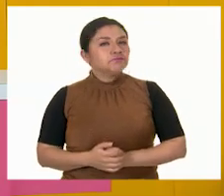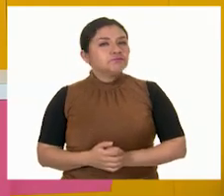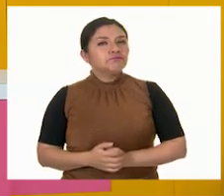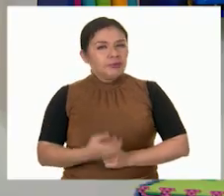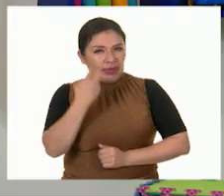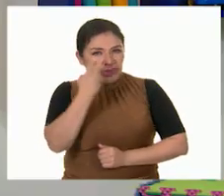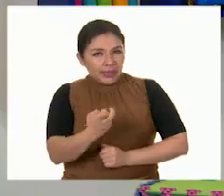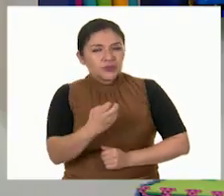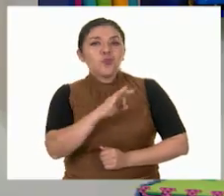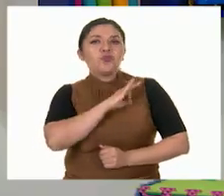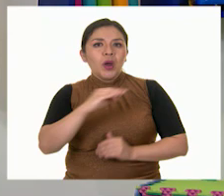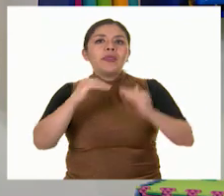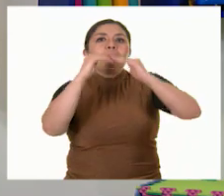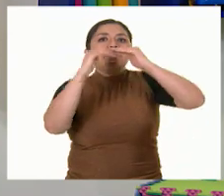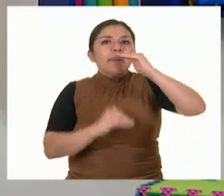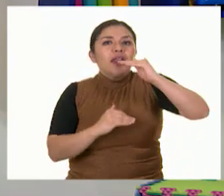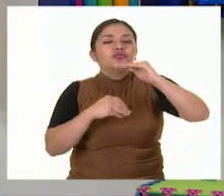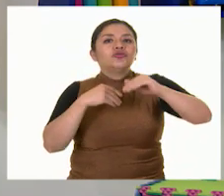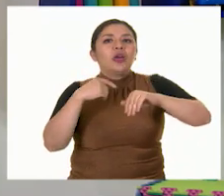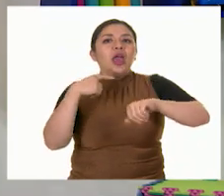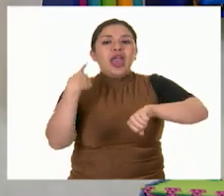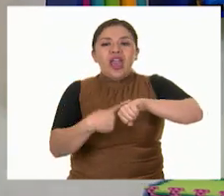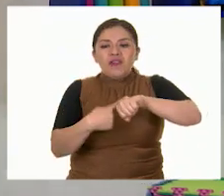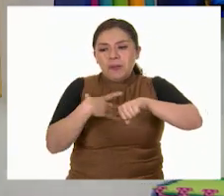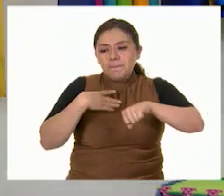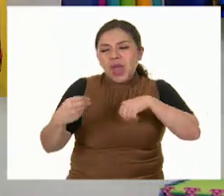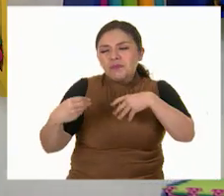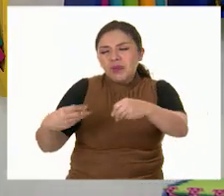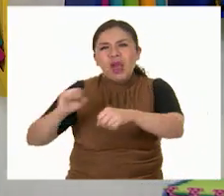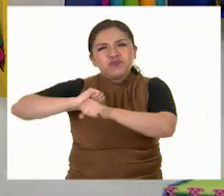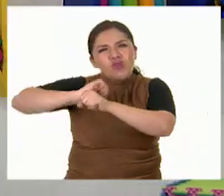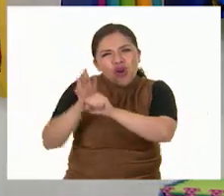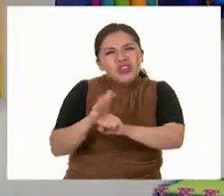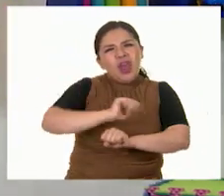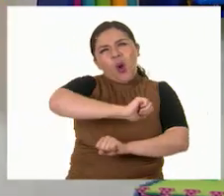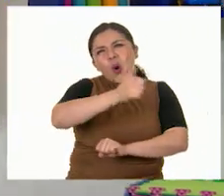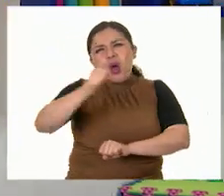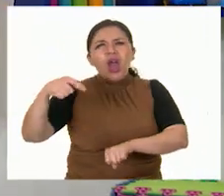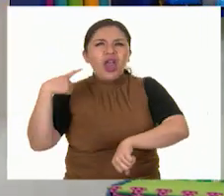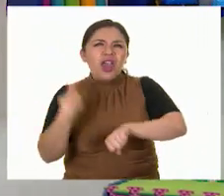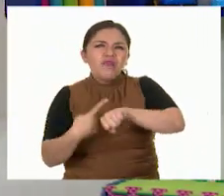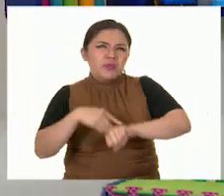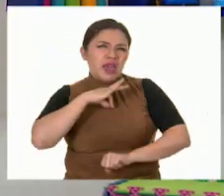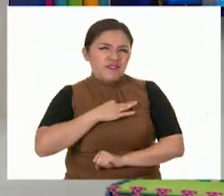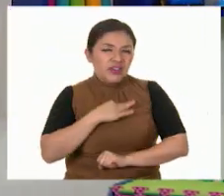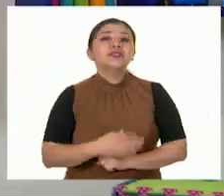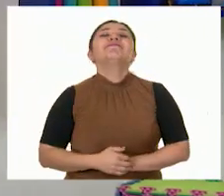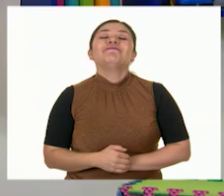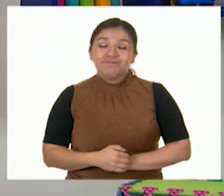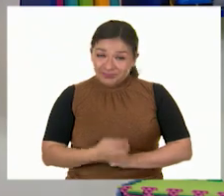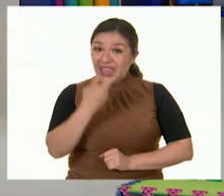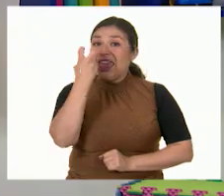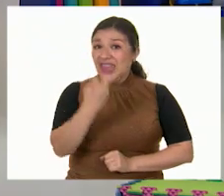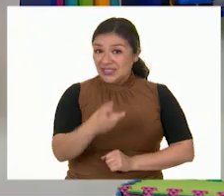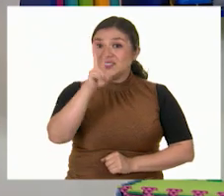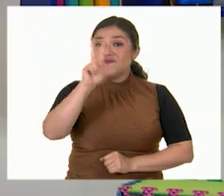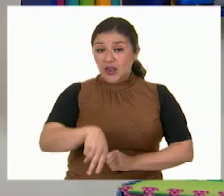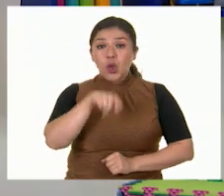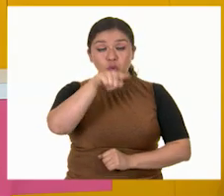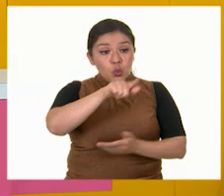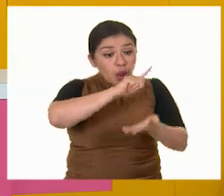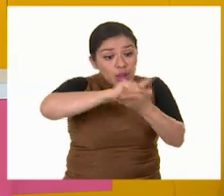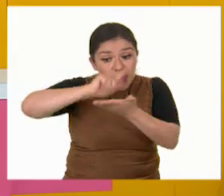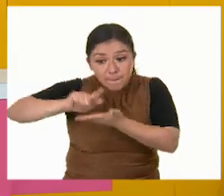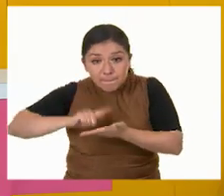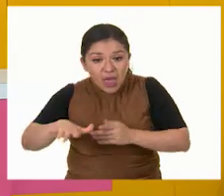eso reduce el riesgo de propagar la COVID-19 y otras enfermedades o infecciones. Sí, en efecto, al limpiar